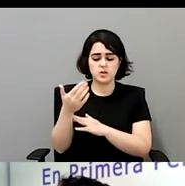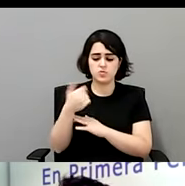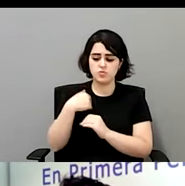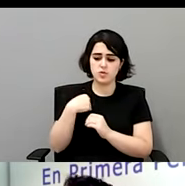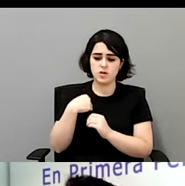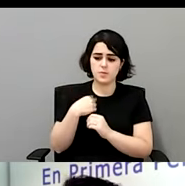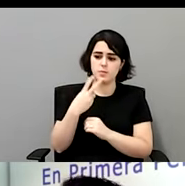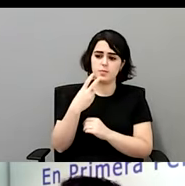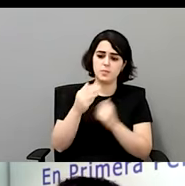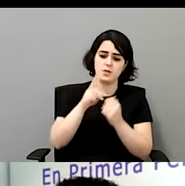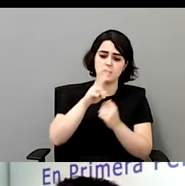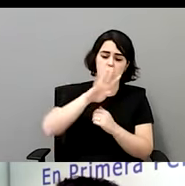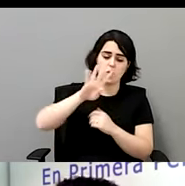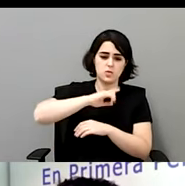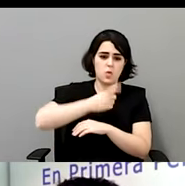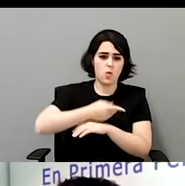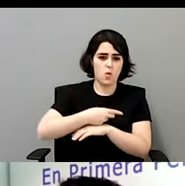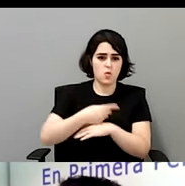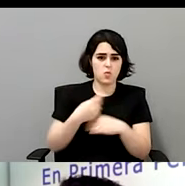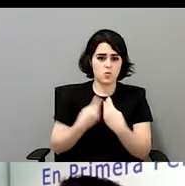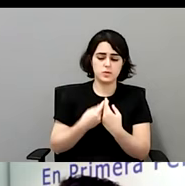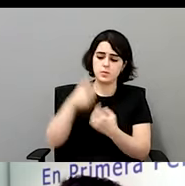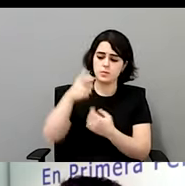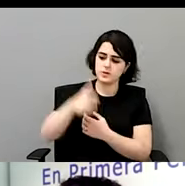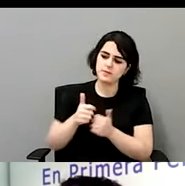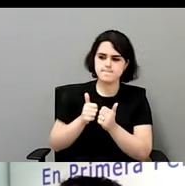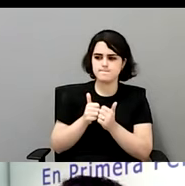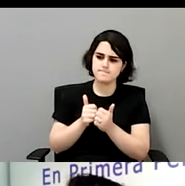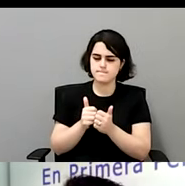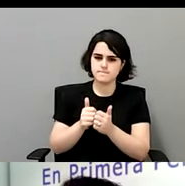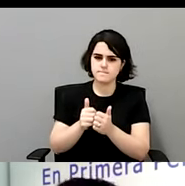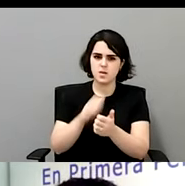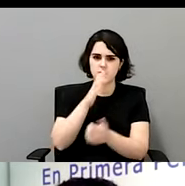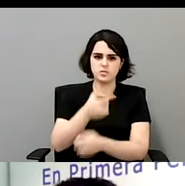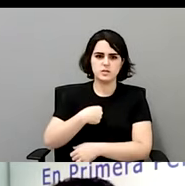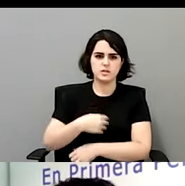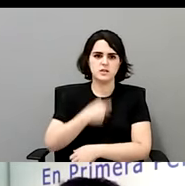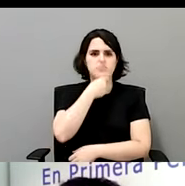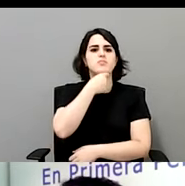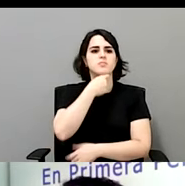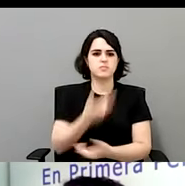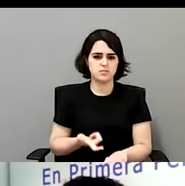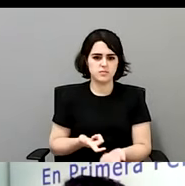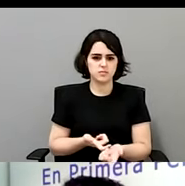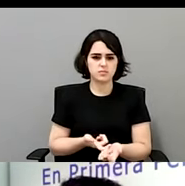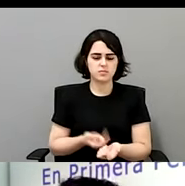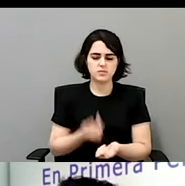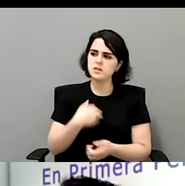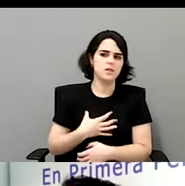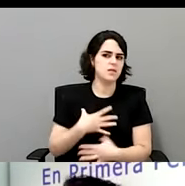24 horas con una persona encima de mí, porque me agobiaría. O sea, me